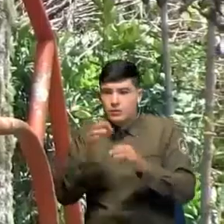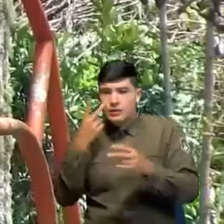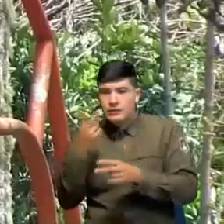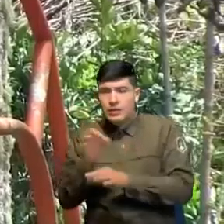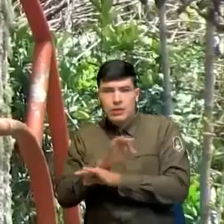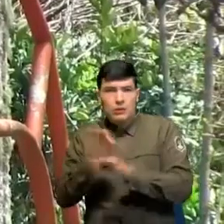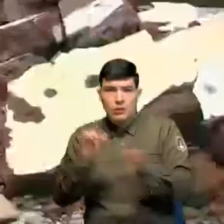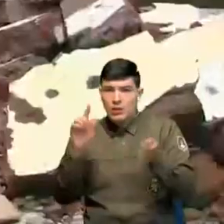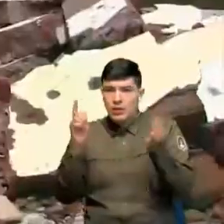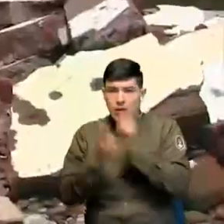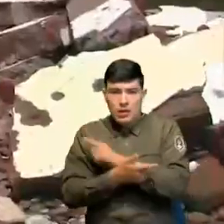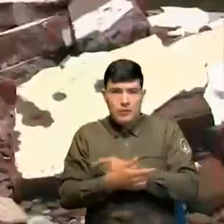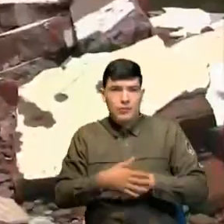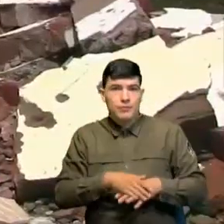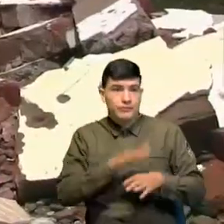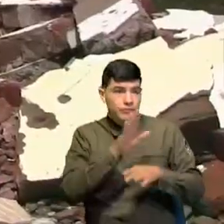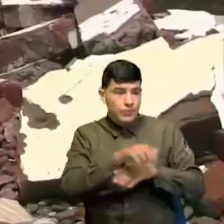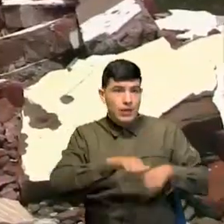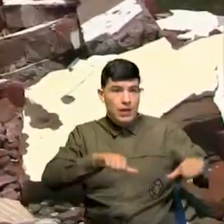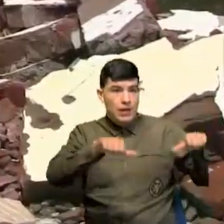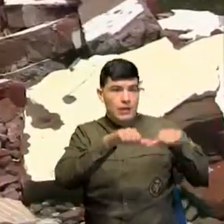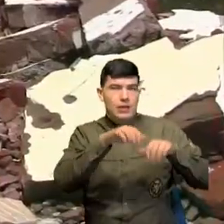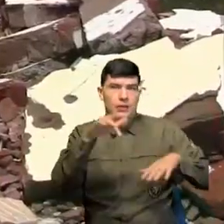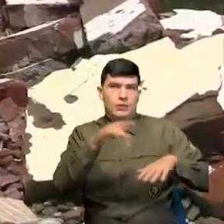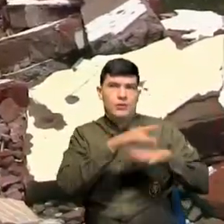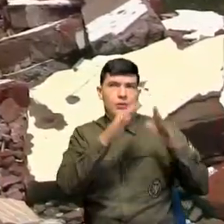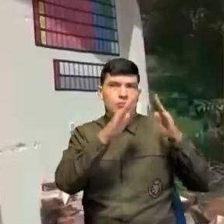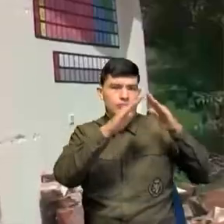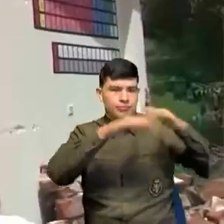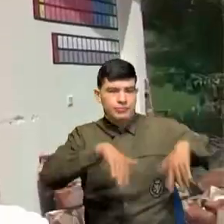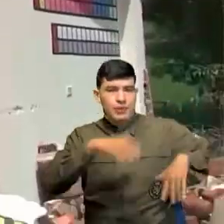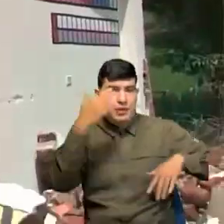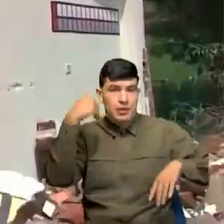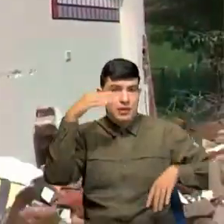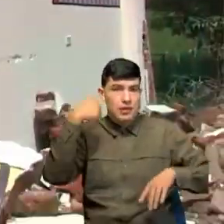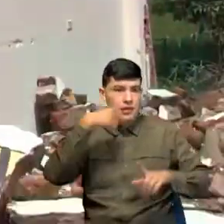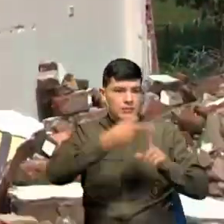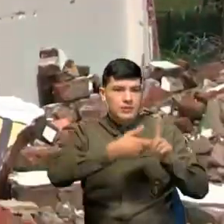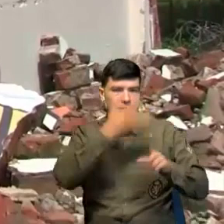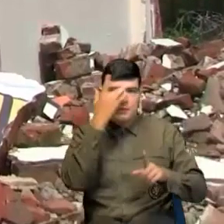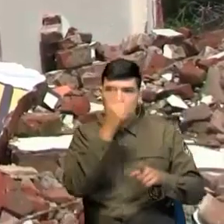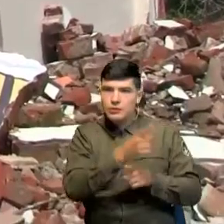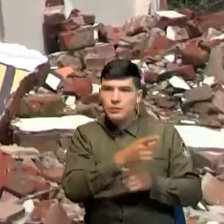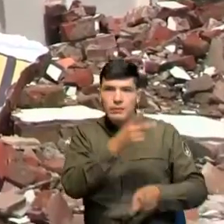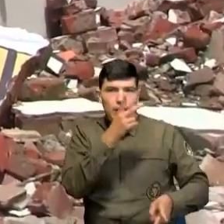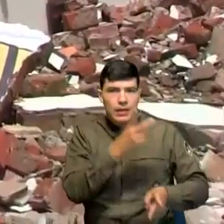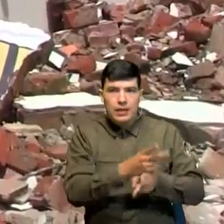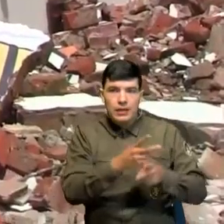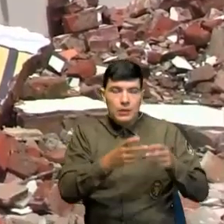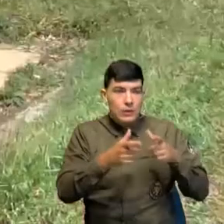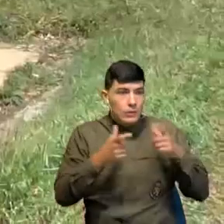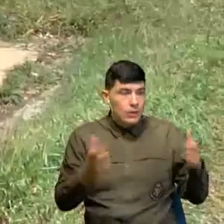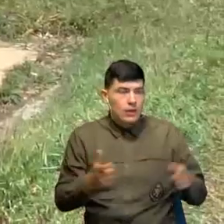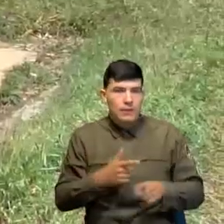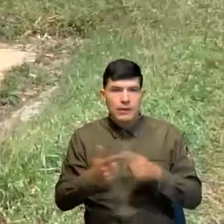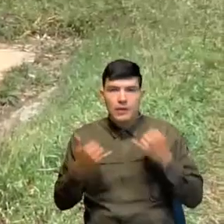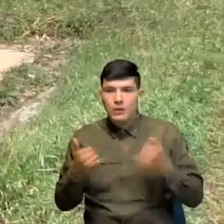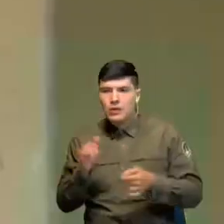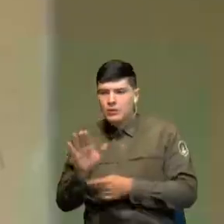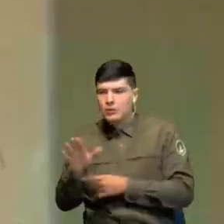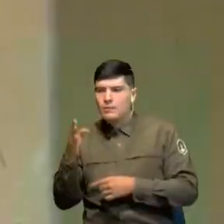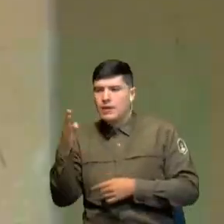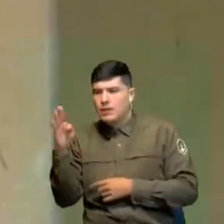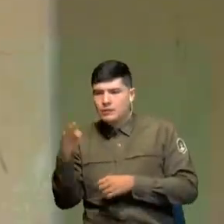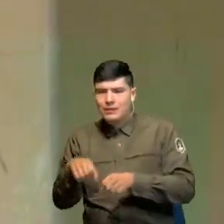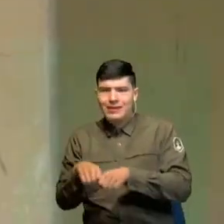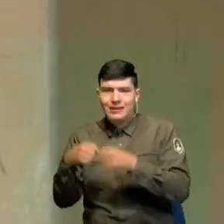cambios. La estructura tuvo que ser demolida en meses pasados porque el riesgo era inminente. A pesar de esto tenemos baños, los baños